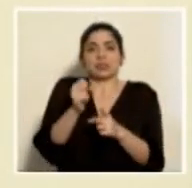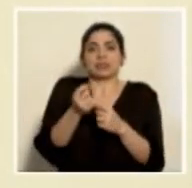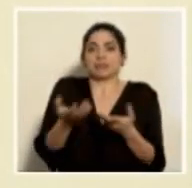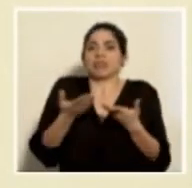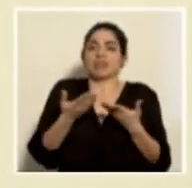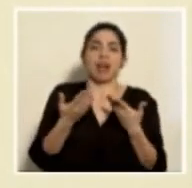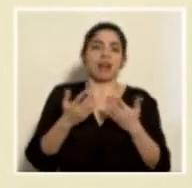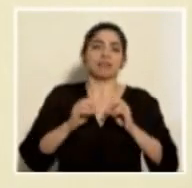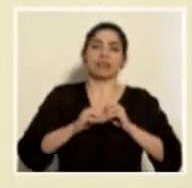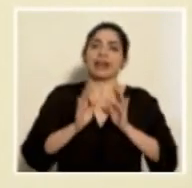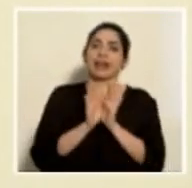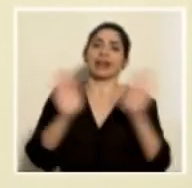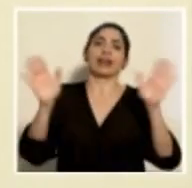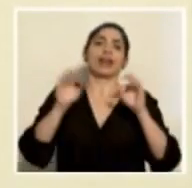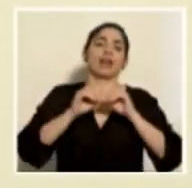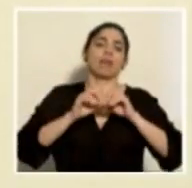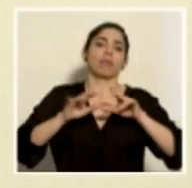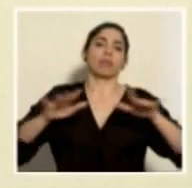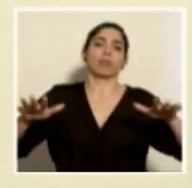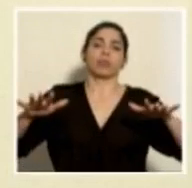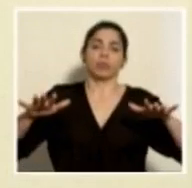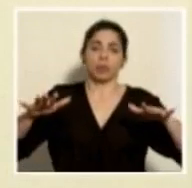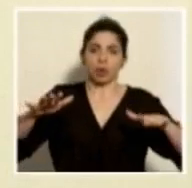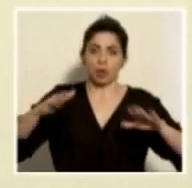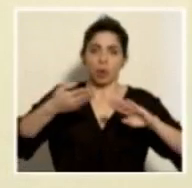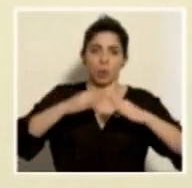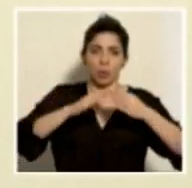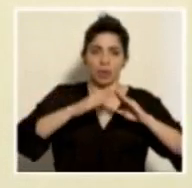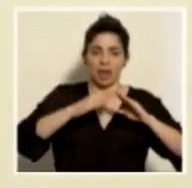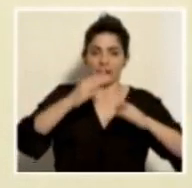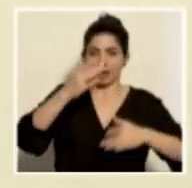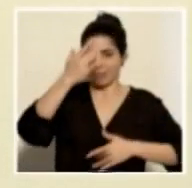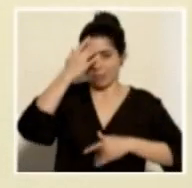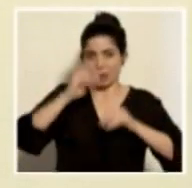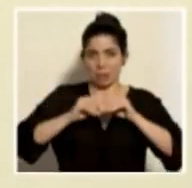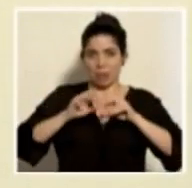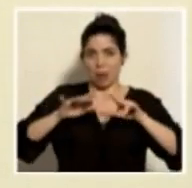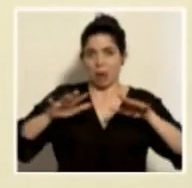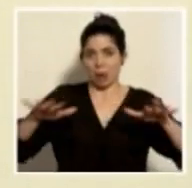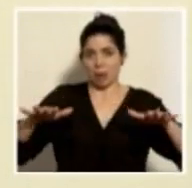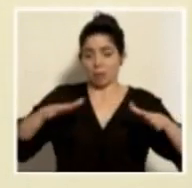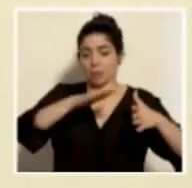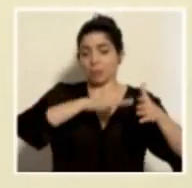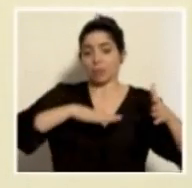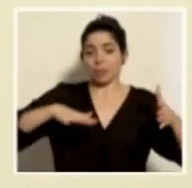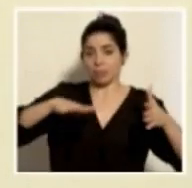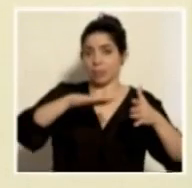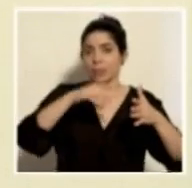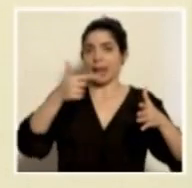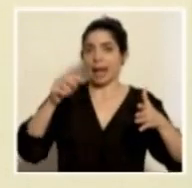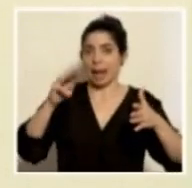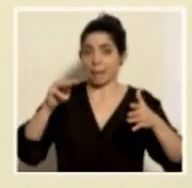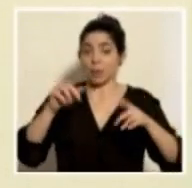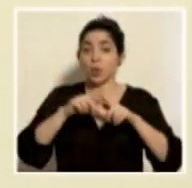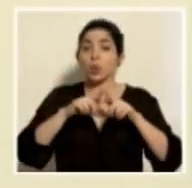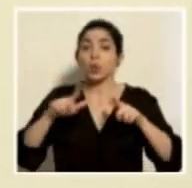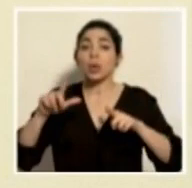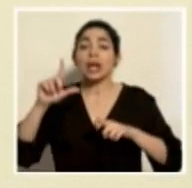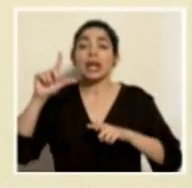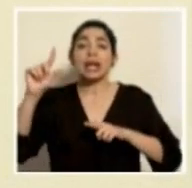ya de transmisión comunitaria en el gran área metropolitana. Nosotros en zonas más alejadas,